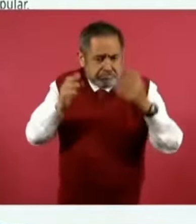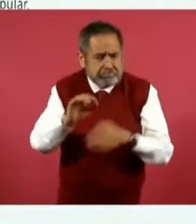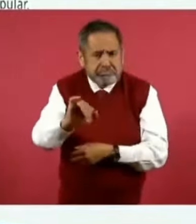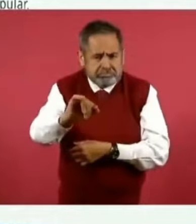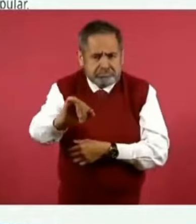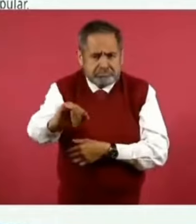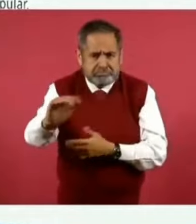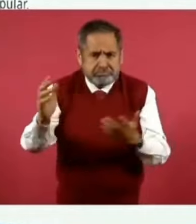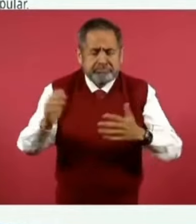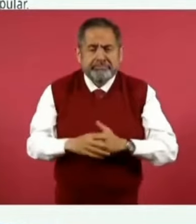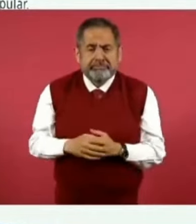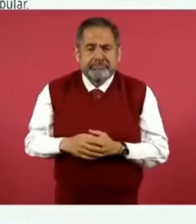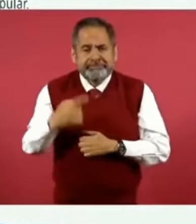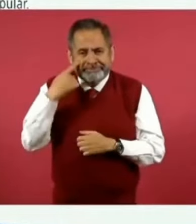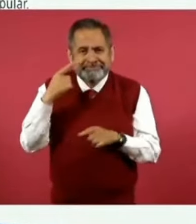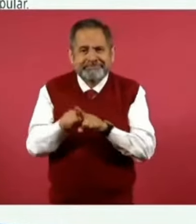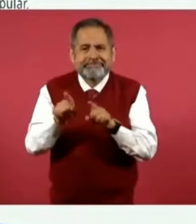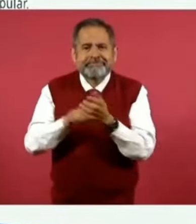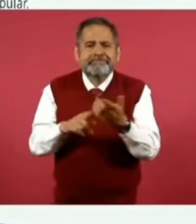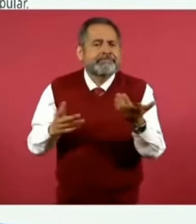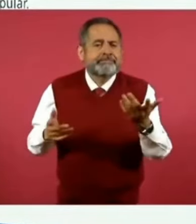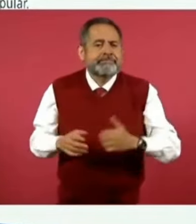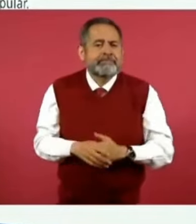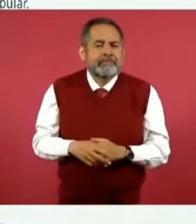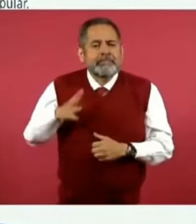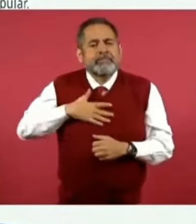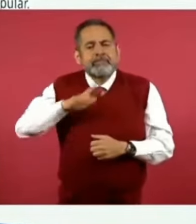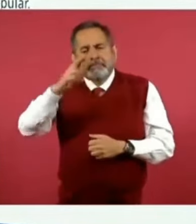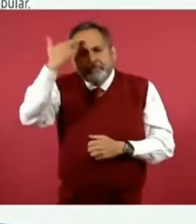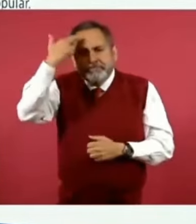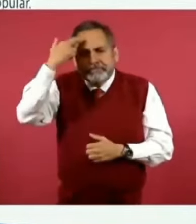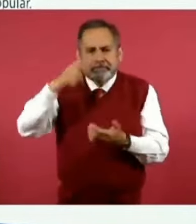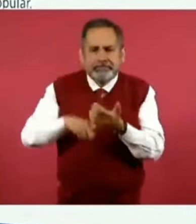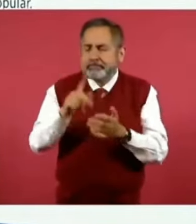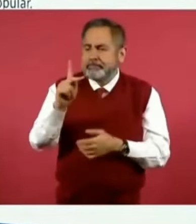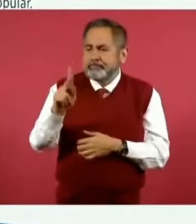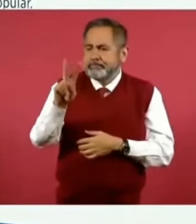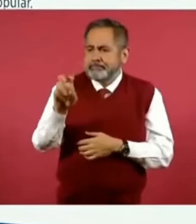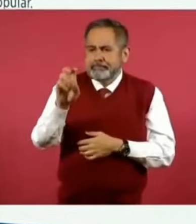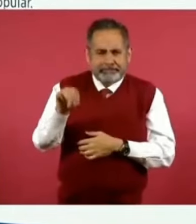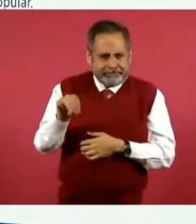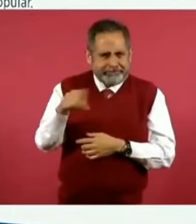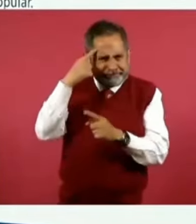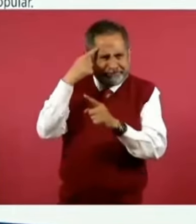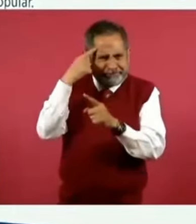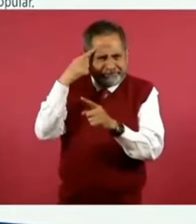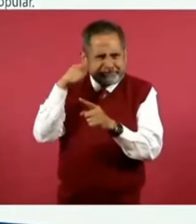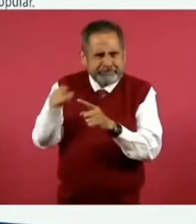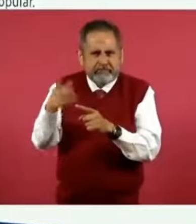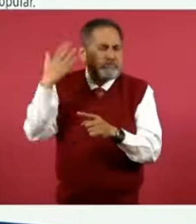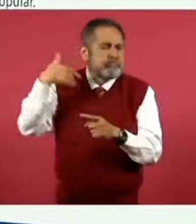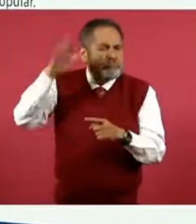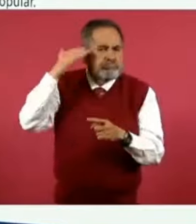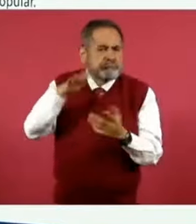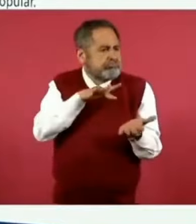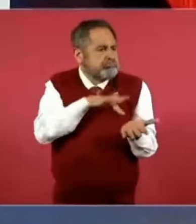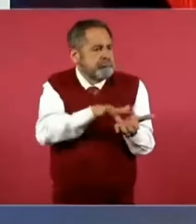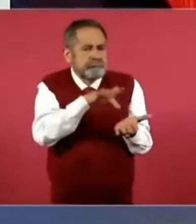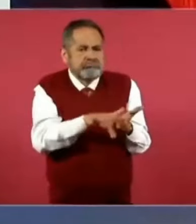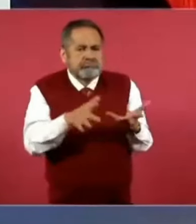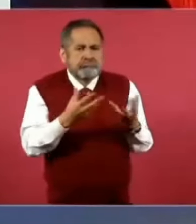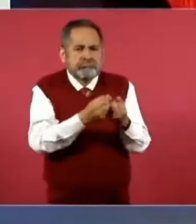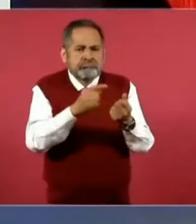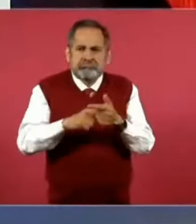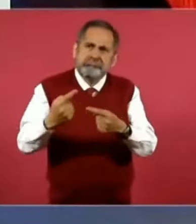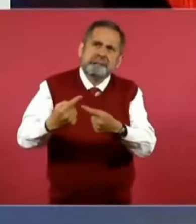Porque si a esas vamos yo recuerdo que el verde apoyó